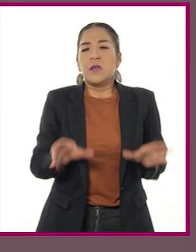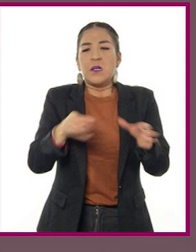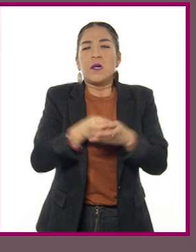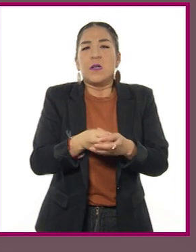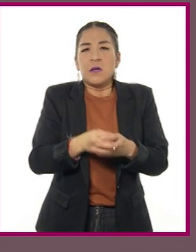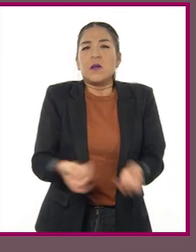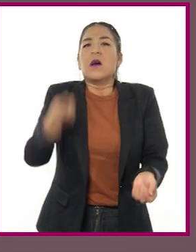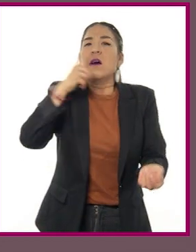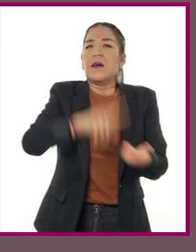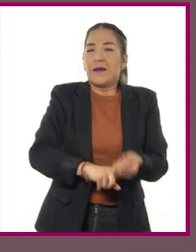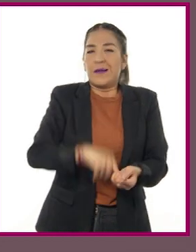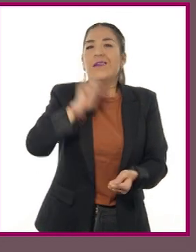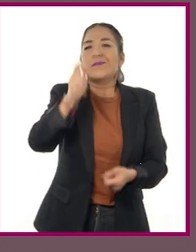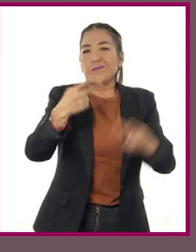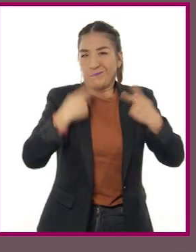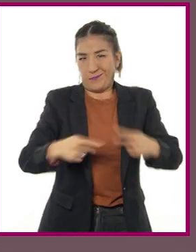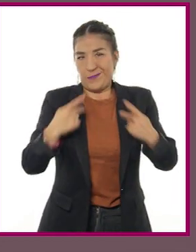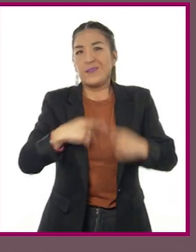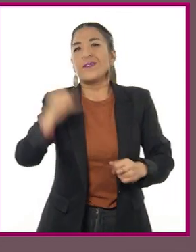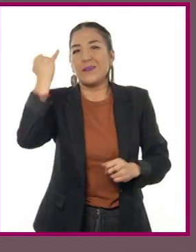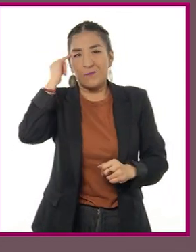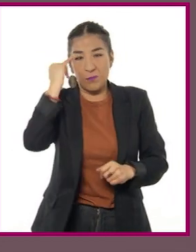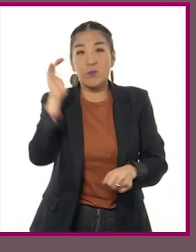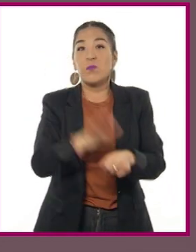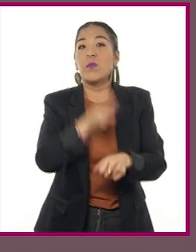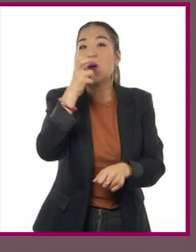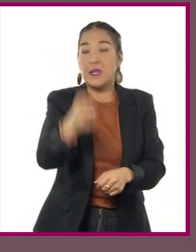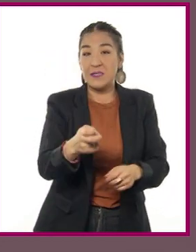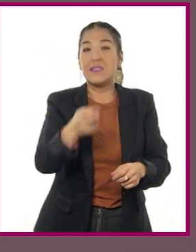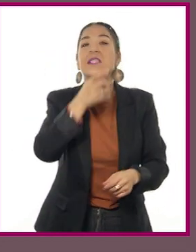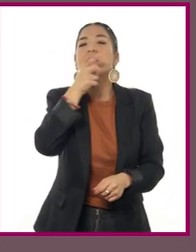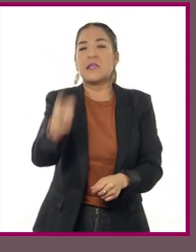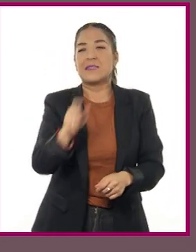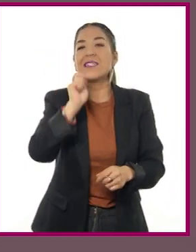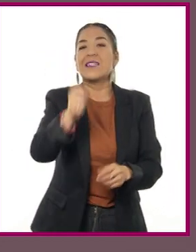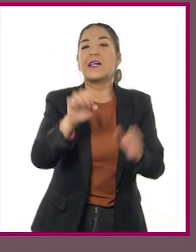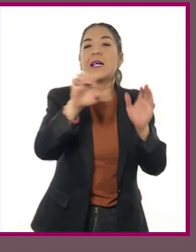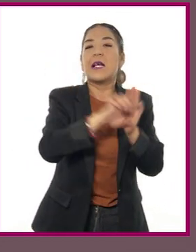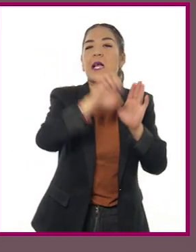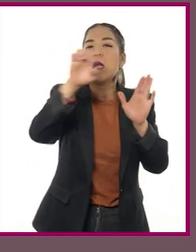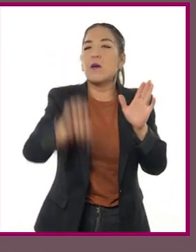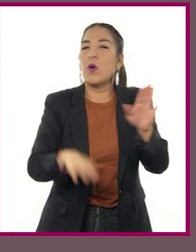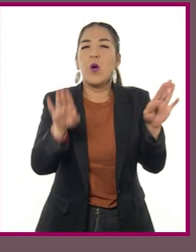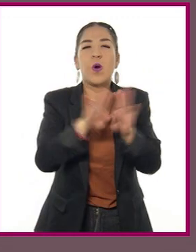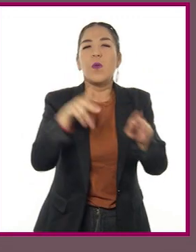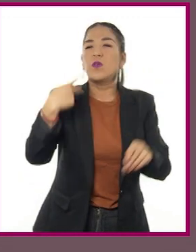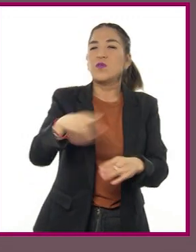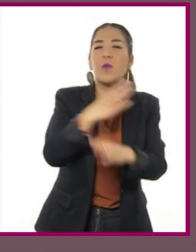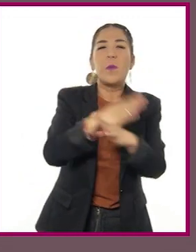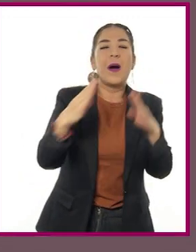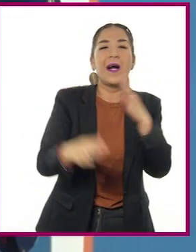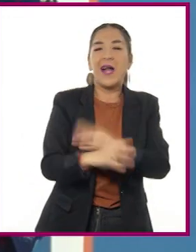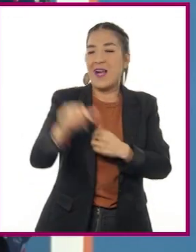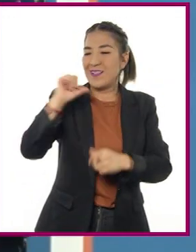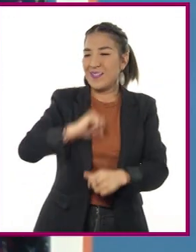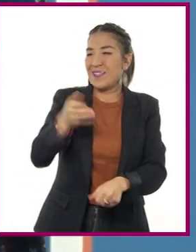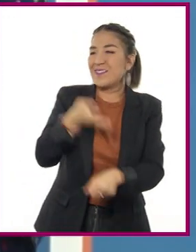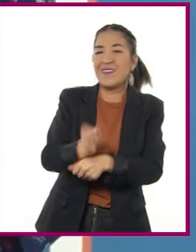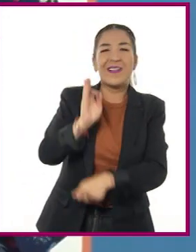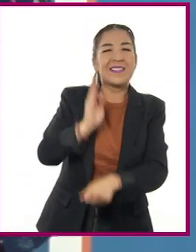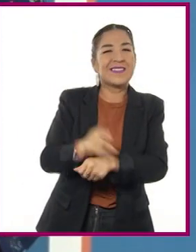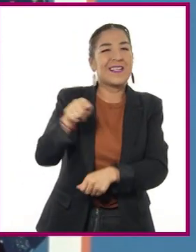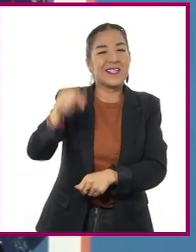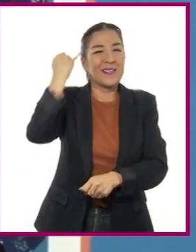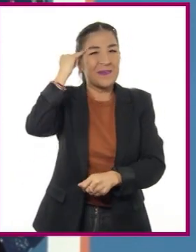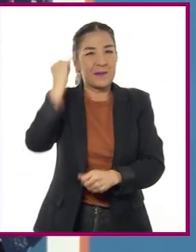Sahagún recurrió a indígenas, por ello es considerado un ejemplo de sincretismo materializado.